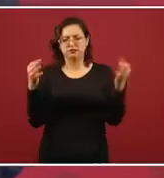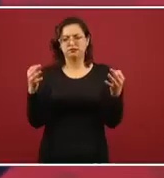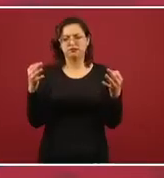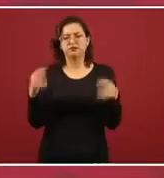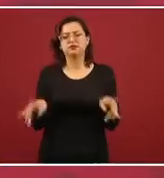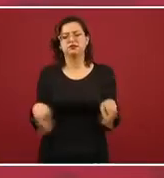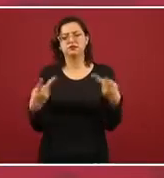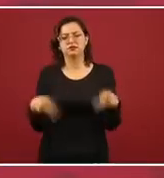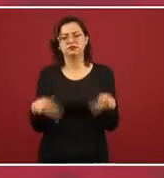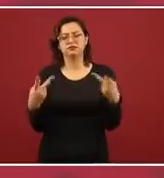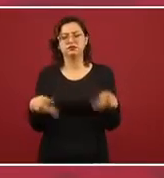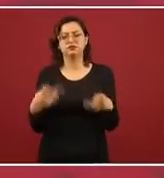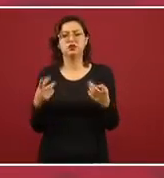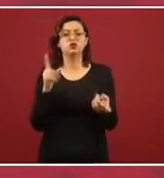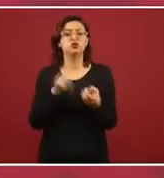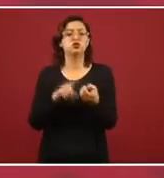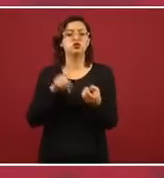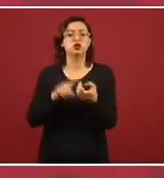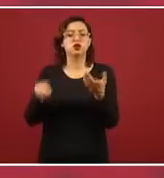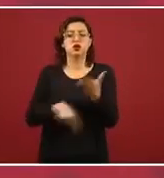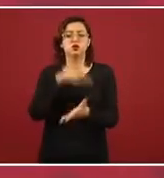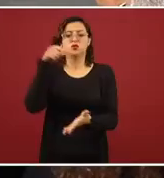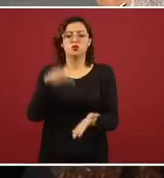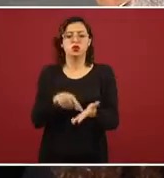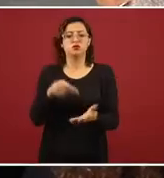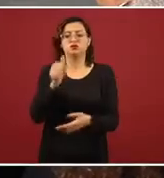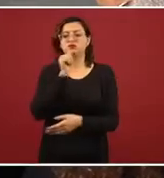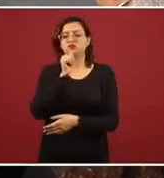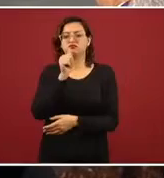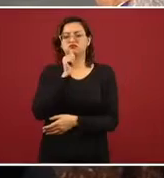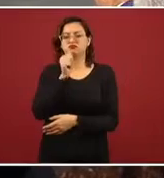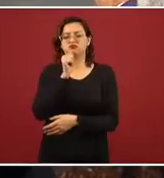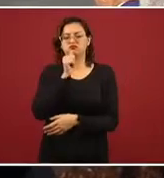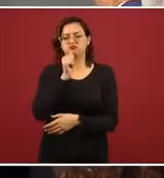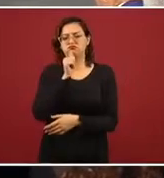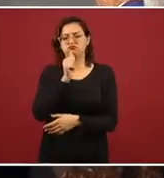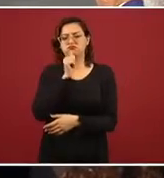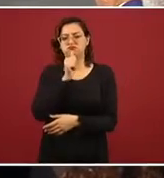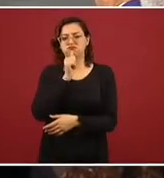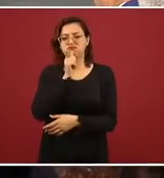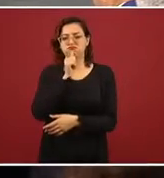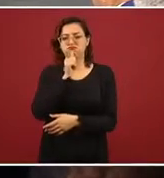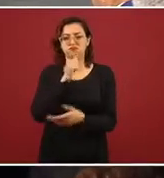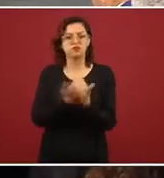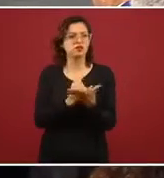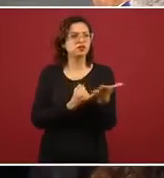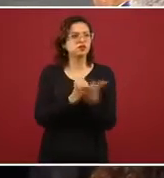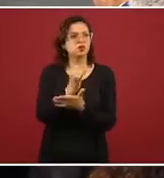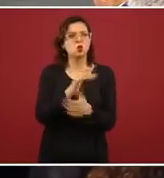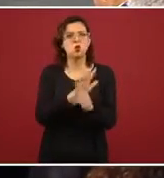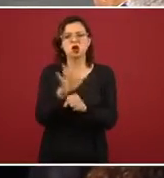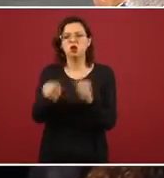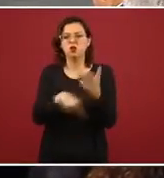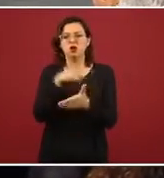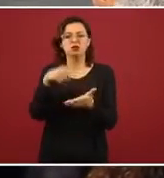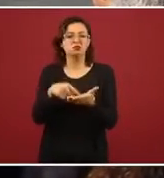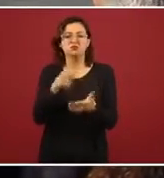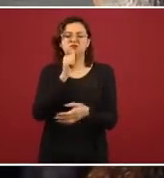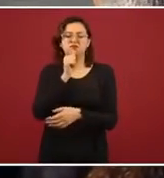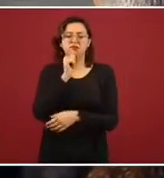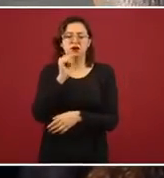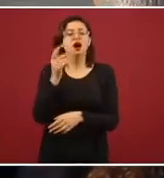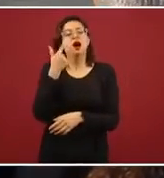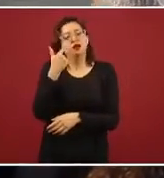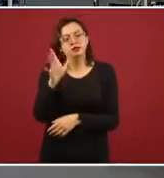confirmar. ¿Y dónde se va a llevar a cabo? No tenemos todavía decidido, a lo mejor mañana ya les informo.